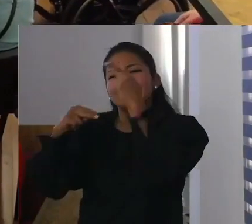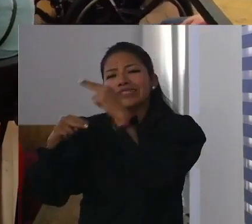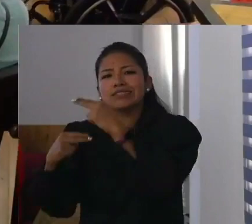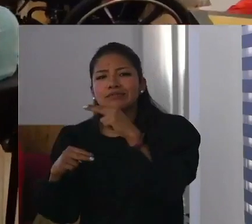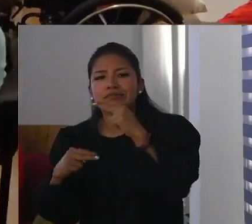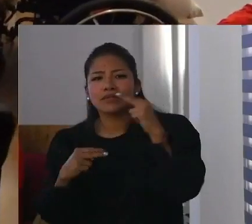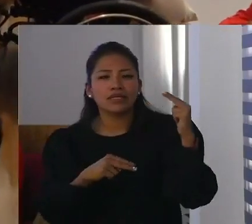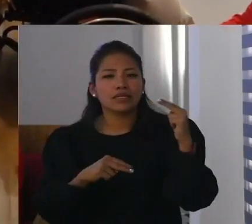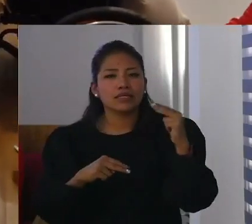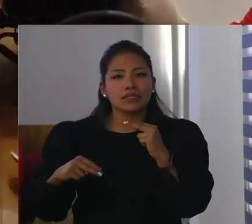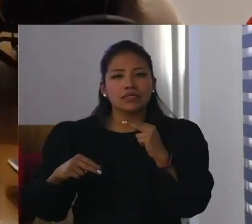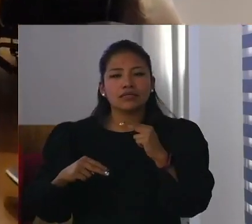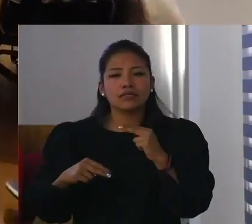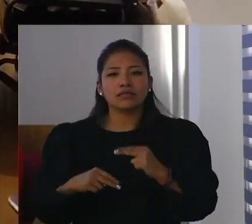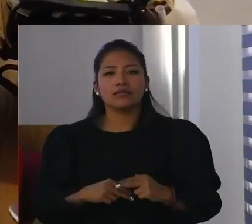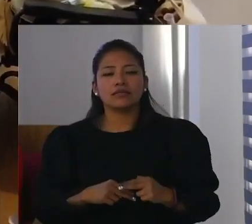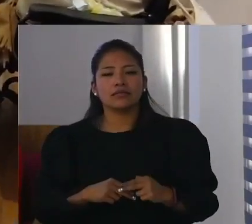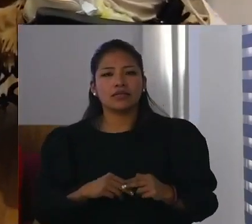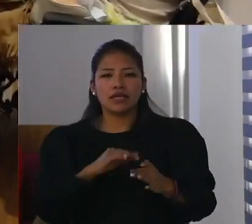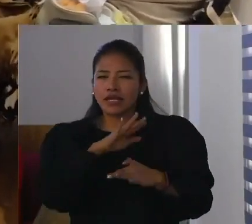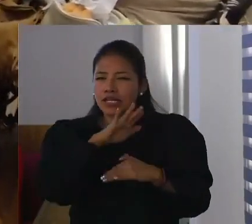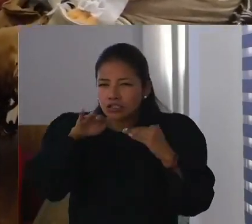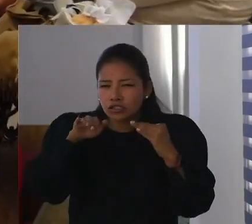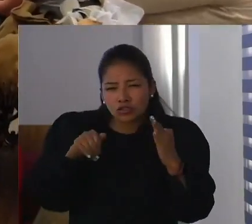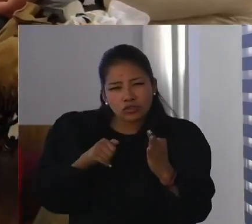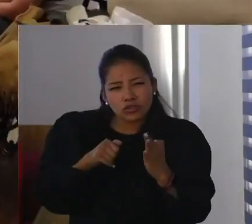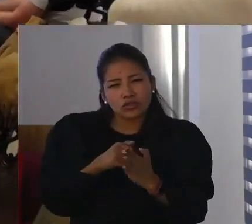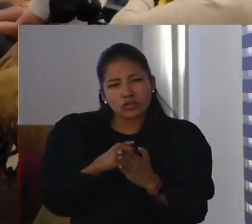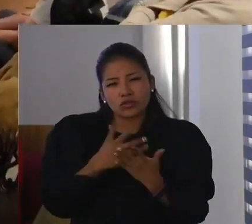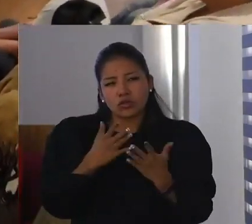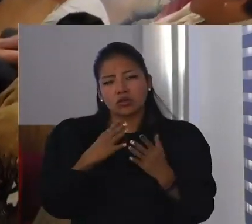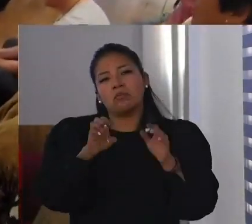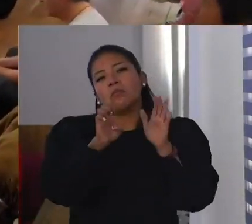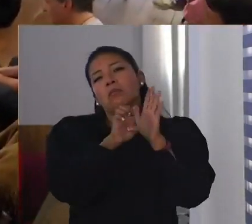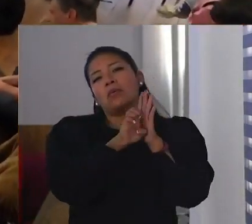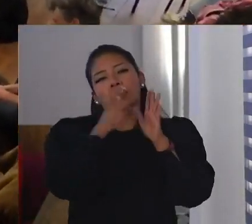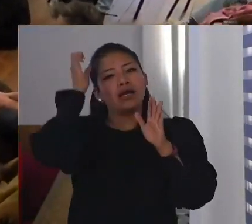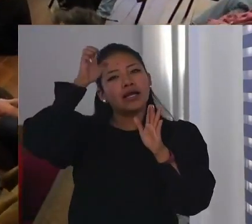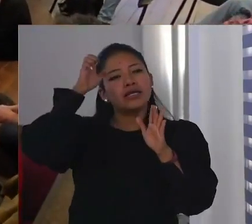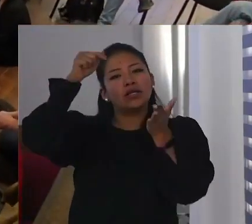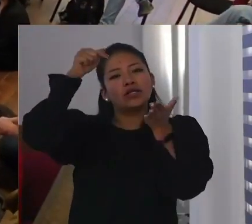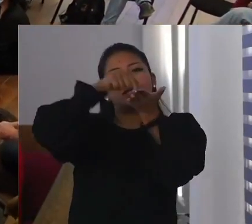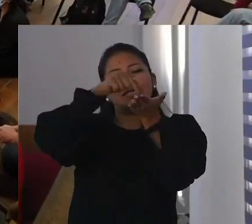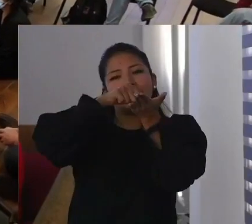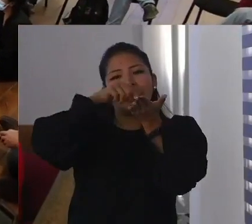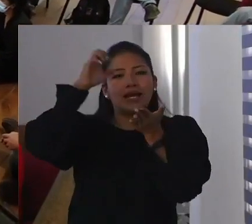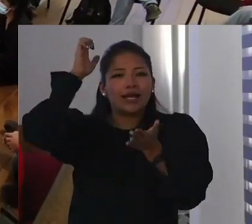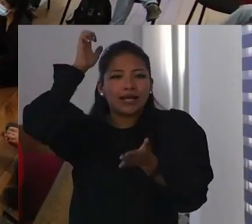en todos en todas en un estado central municipal